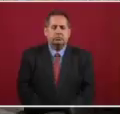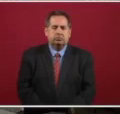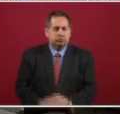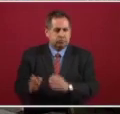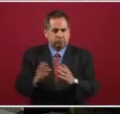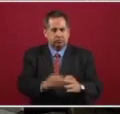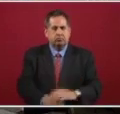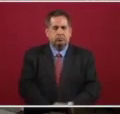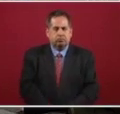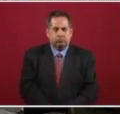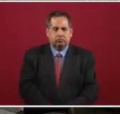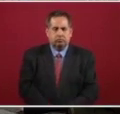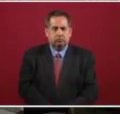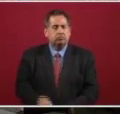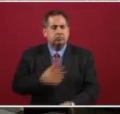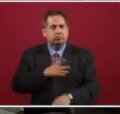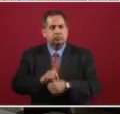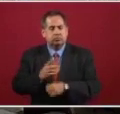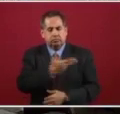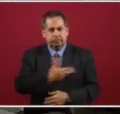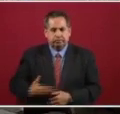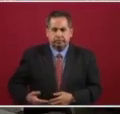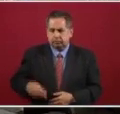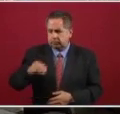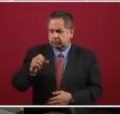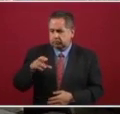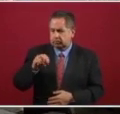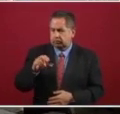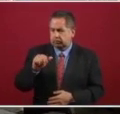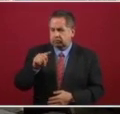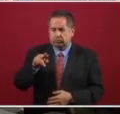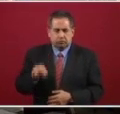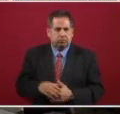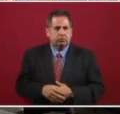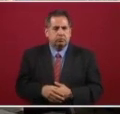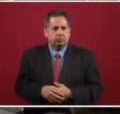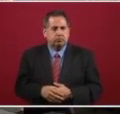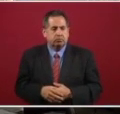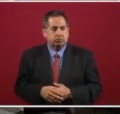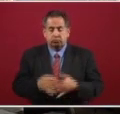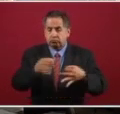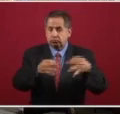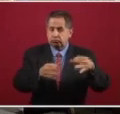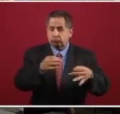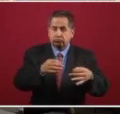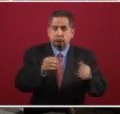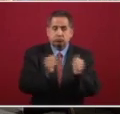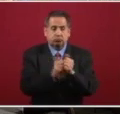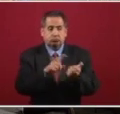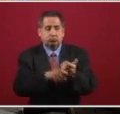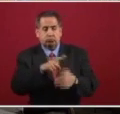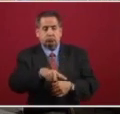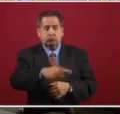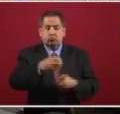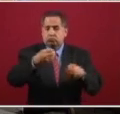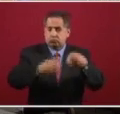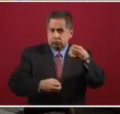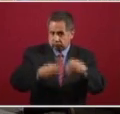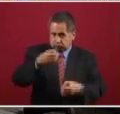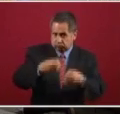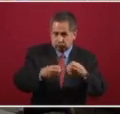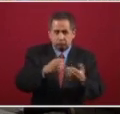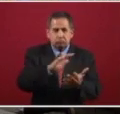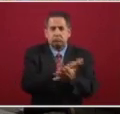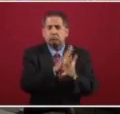Adelante. Buenos días, presidente Marco Antonio Olvera. El Poder Judicial, a través de algunos jueces, ahora ya son cómplices de